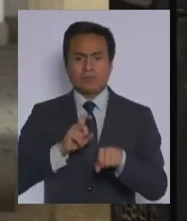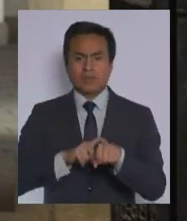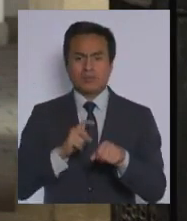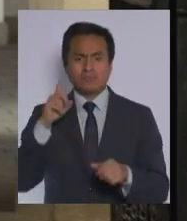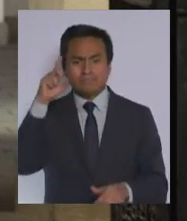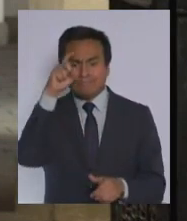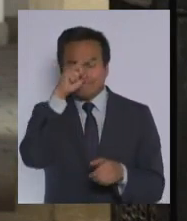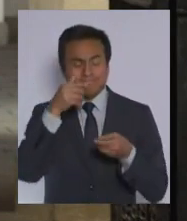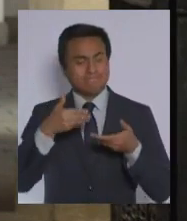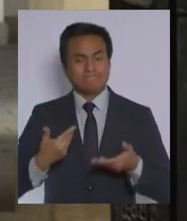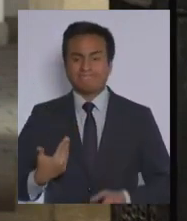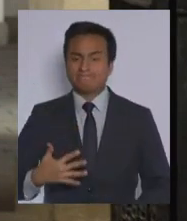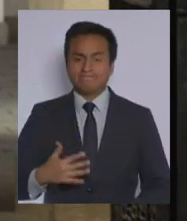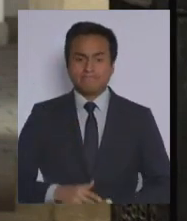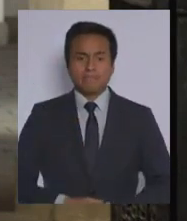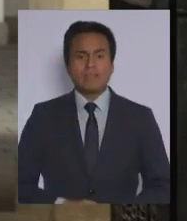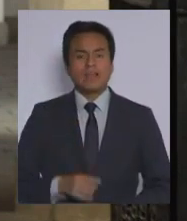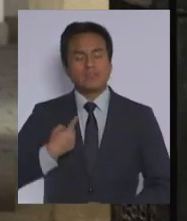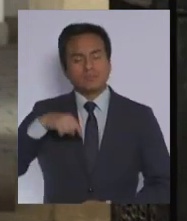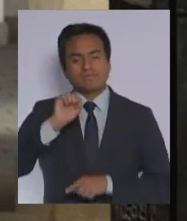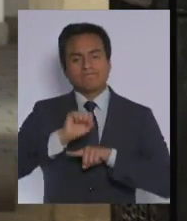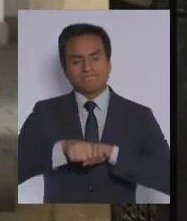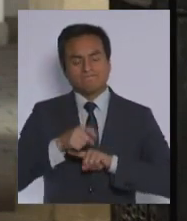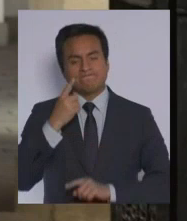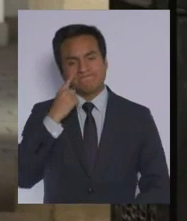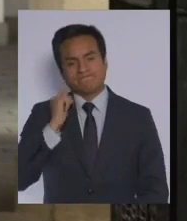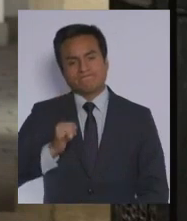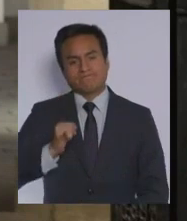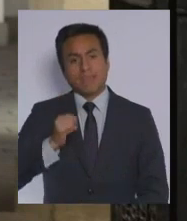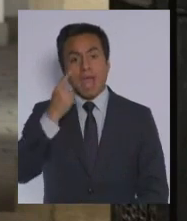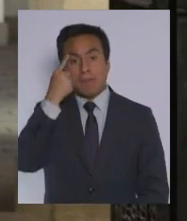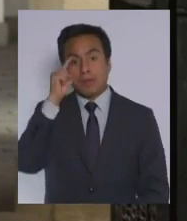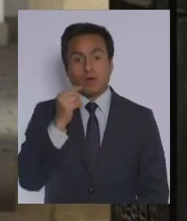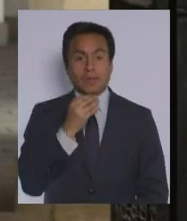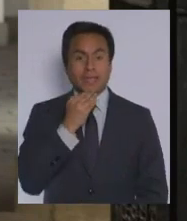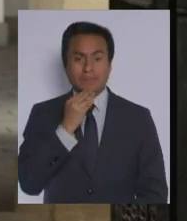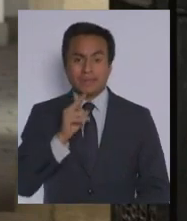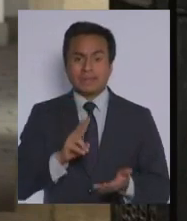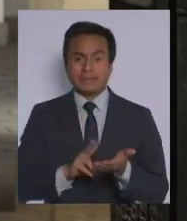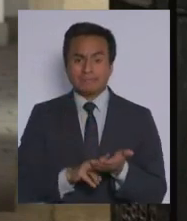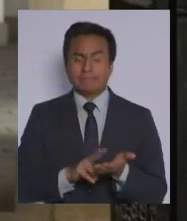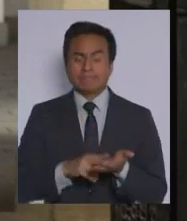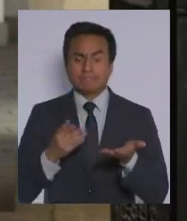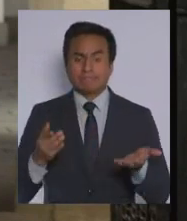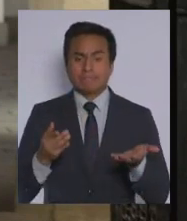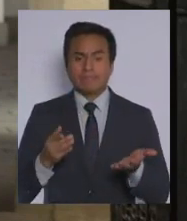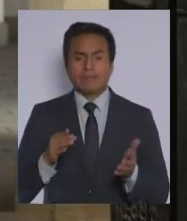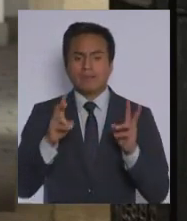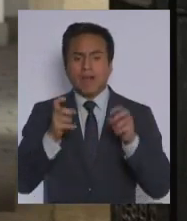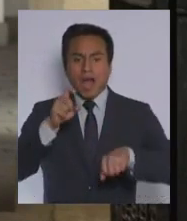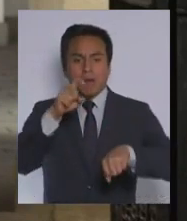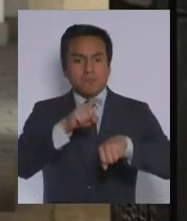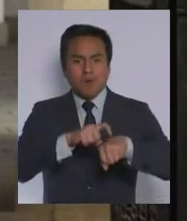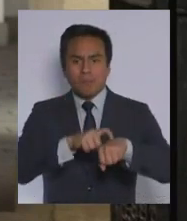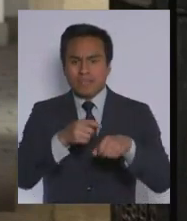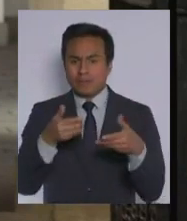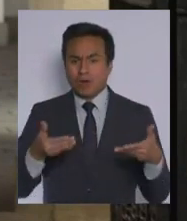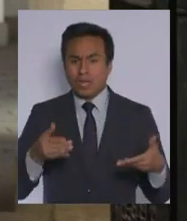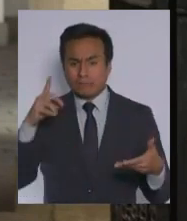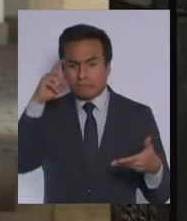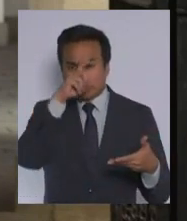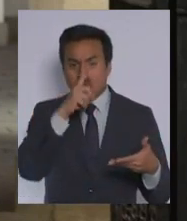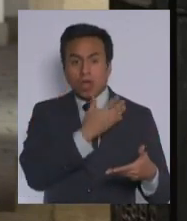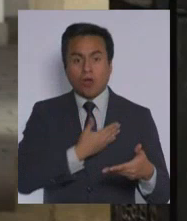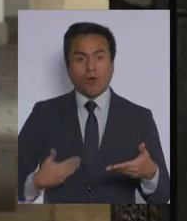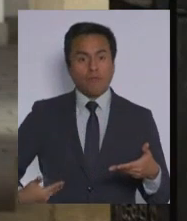duros lo reconocemos pero también es cierto de que estos son los momentos en que